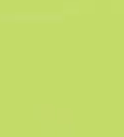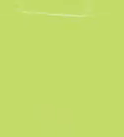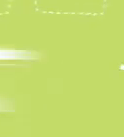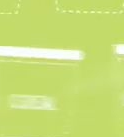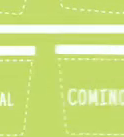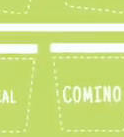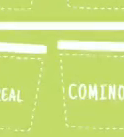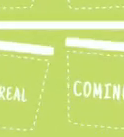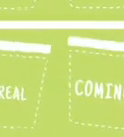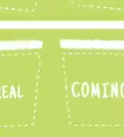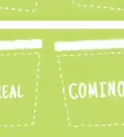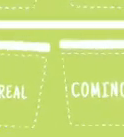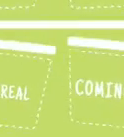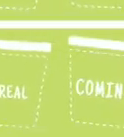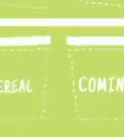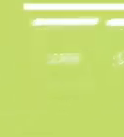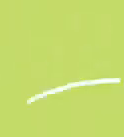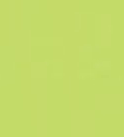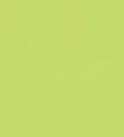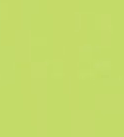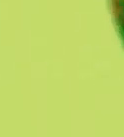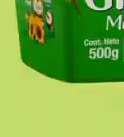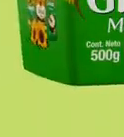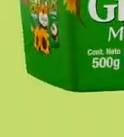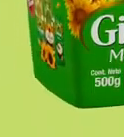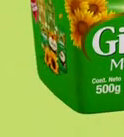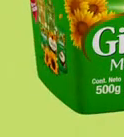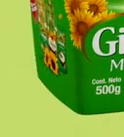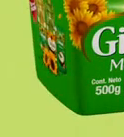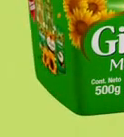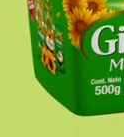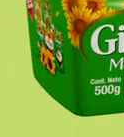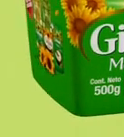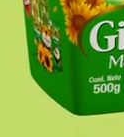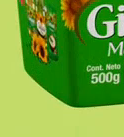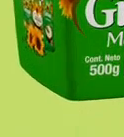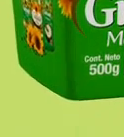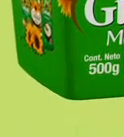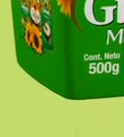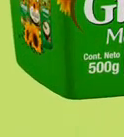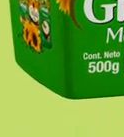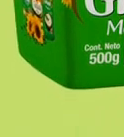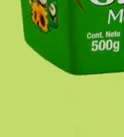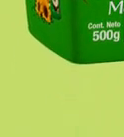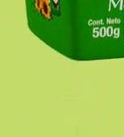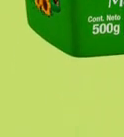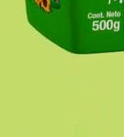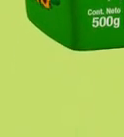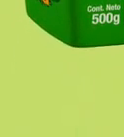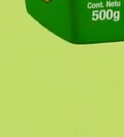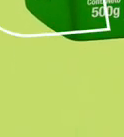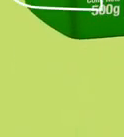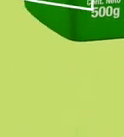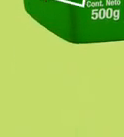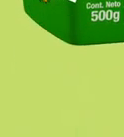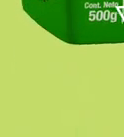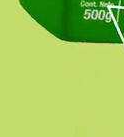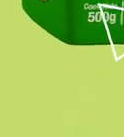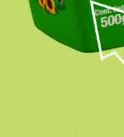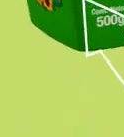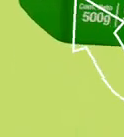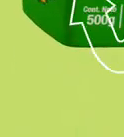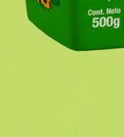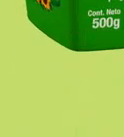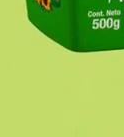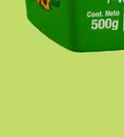otros prácticos usos en tu cocina. Además, eliminamos la lámina de aluminio para convertirla en 100%